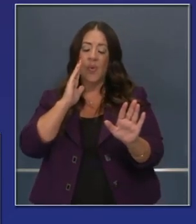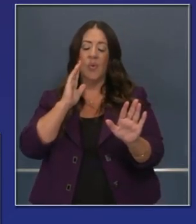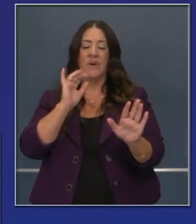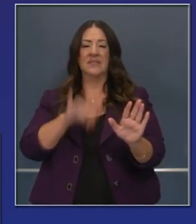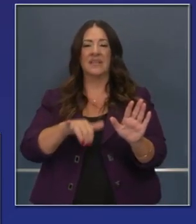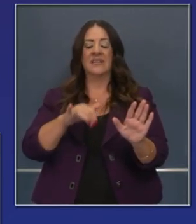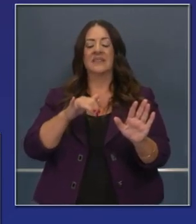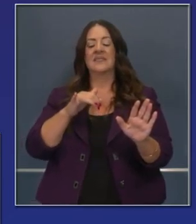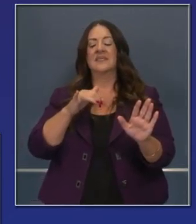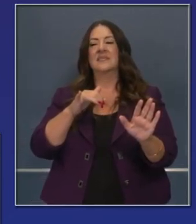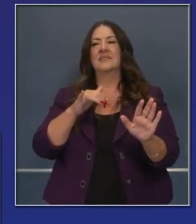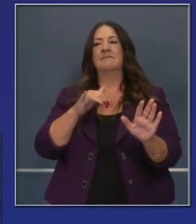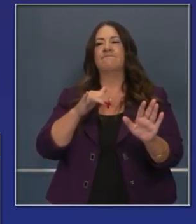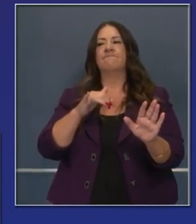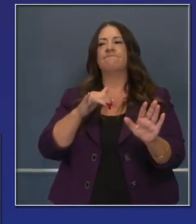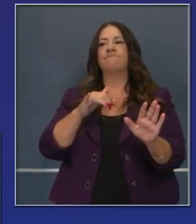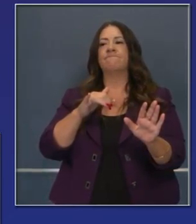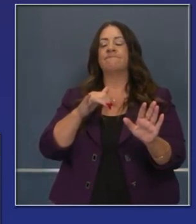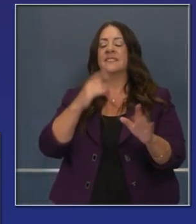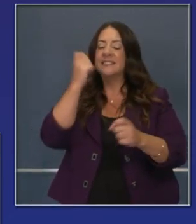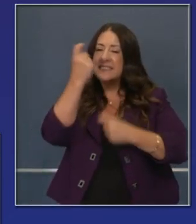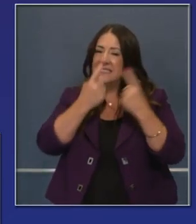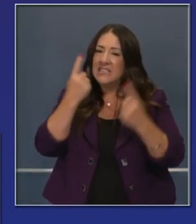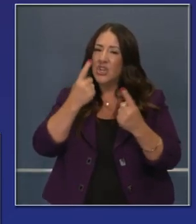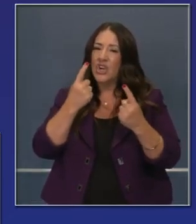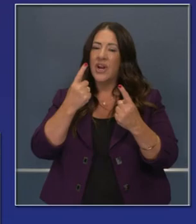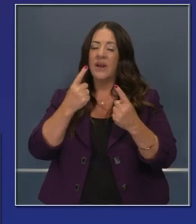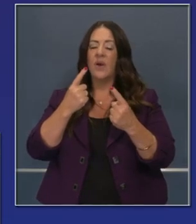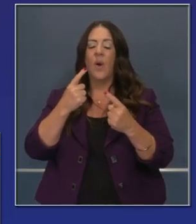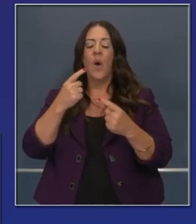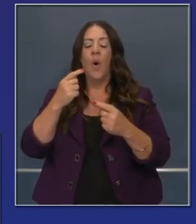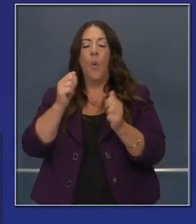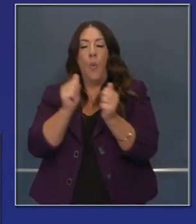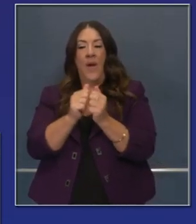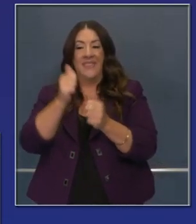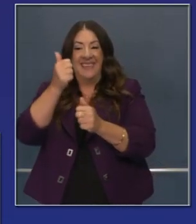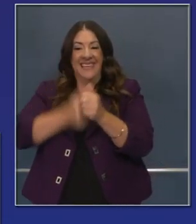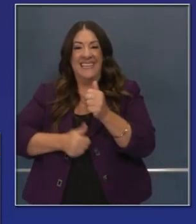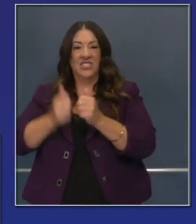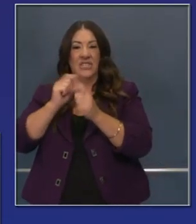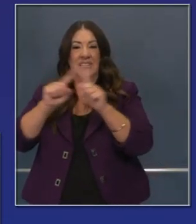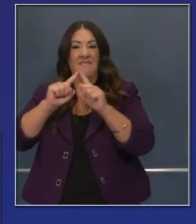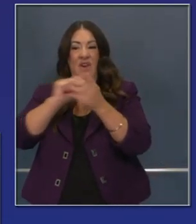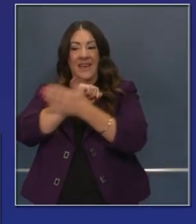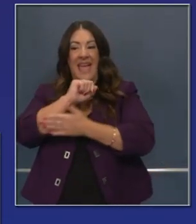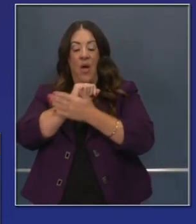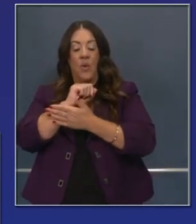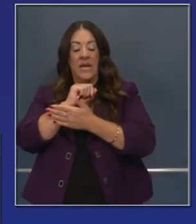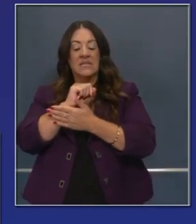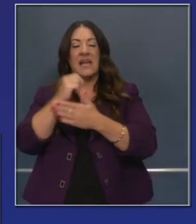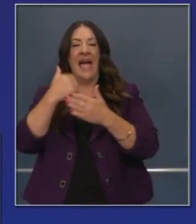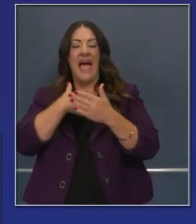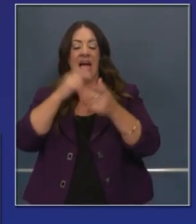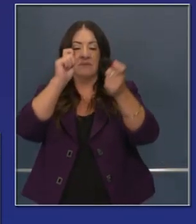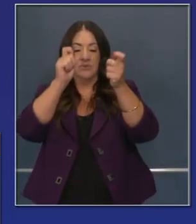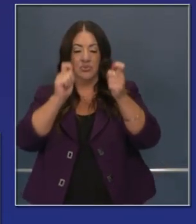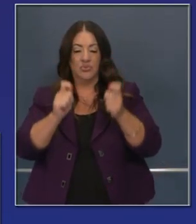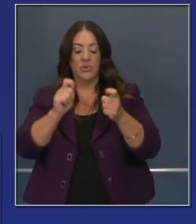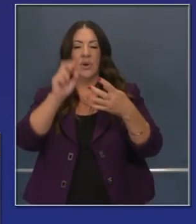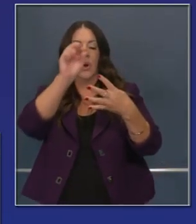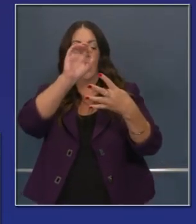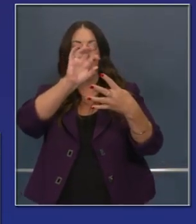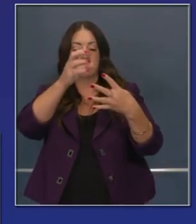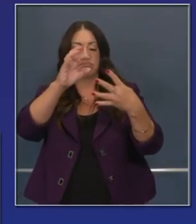Esta consideración sacado a relucir algo de progreso con esos reportes de